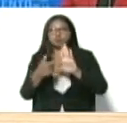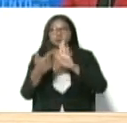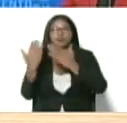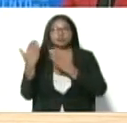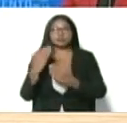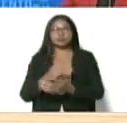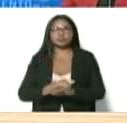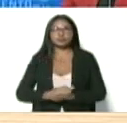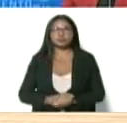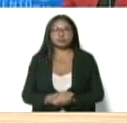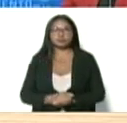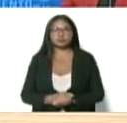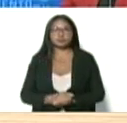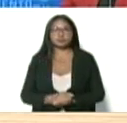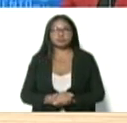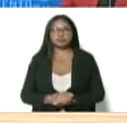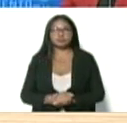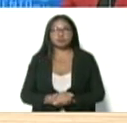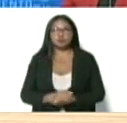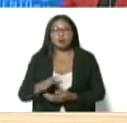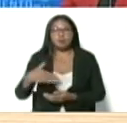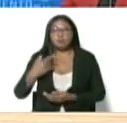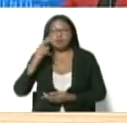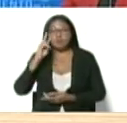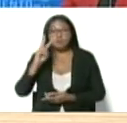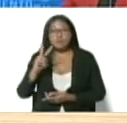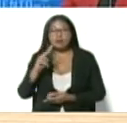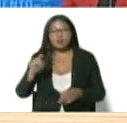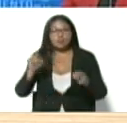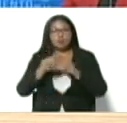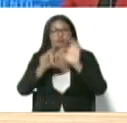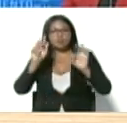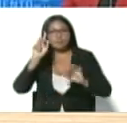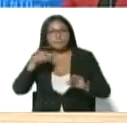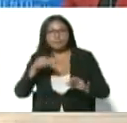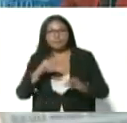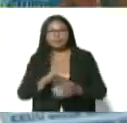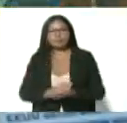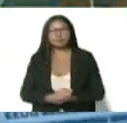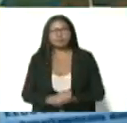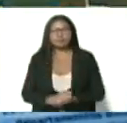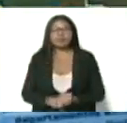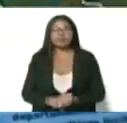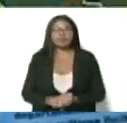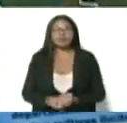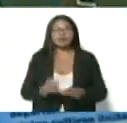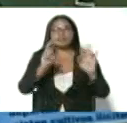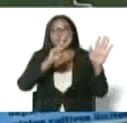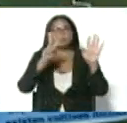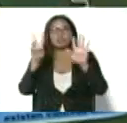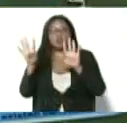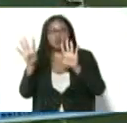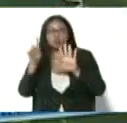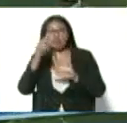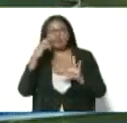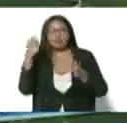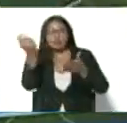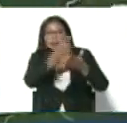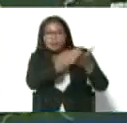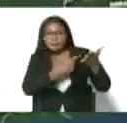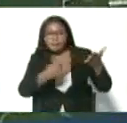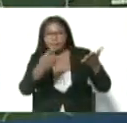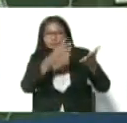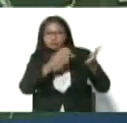podemos reconocer qué el 79 usted debe en el mapa de colombia